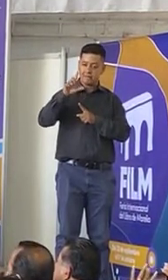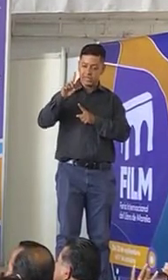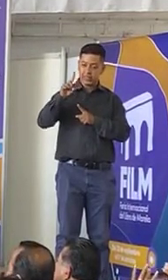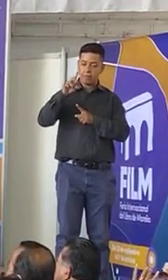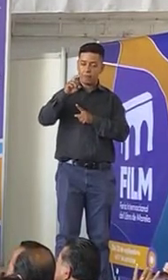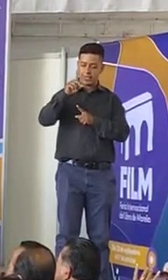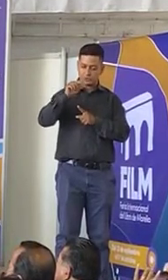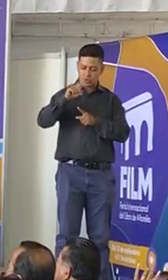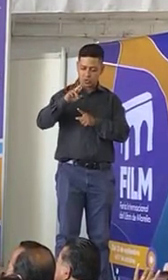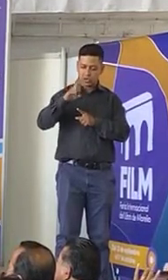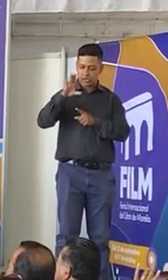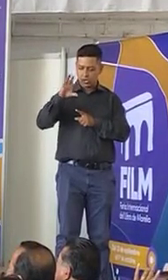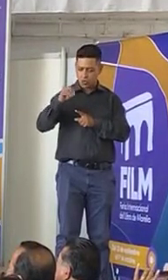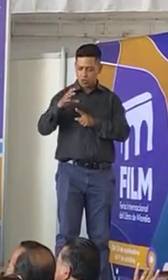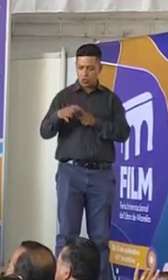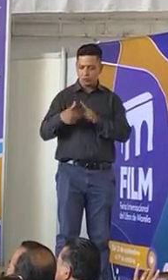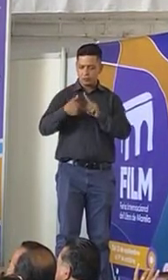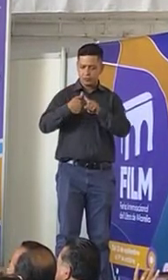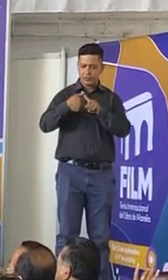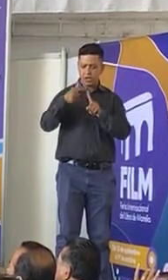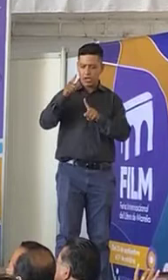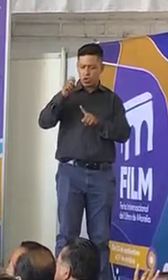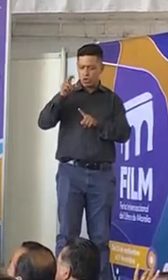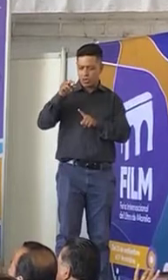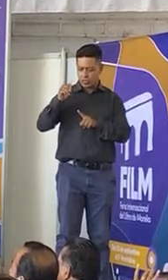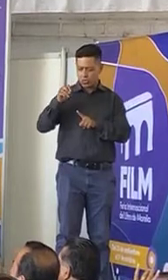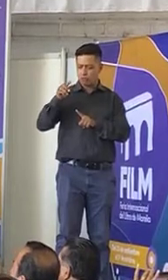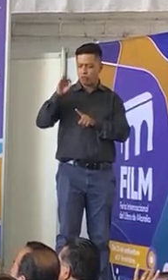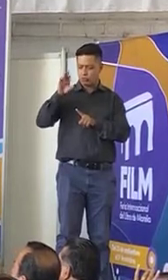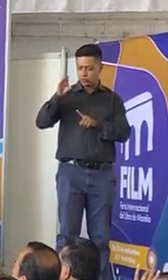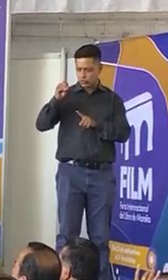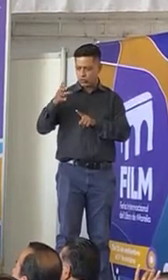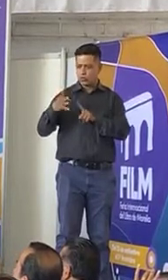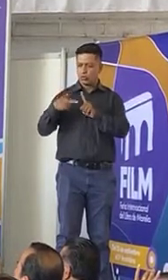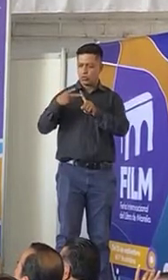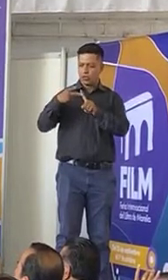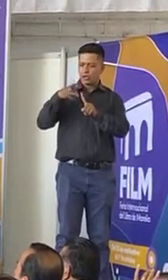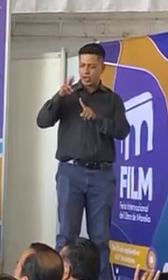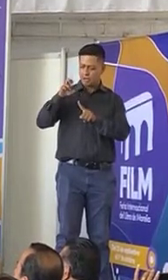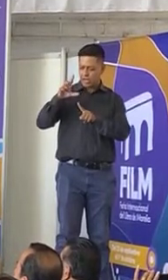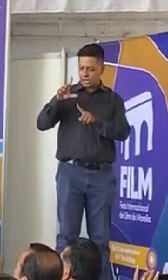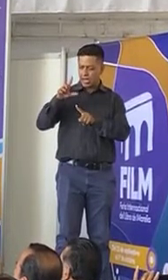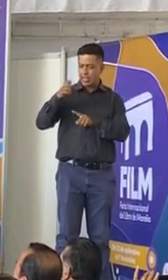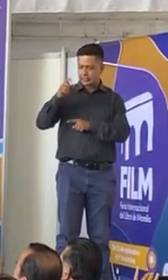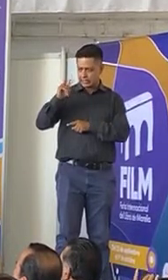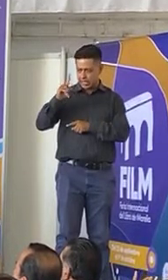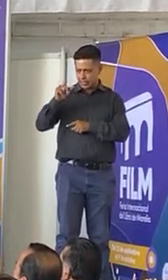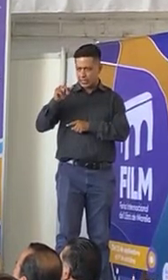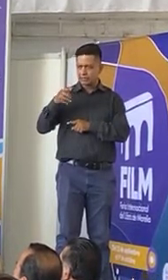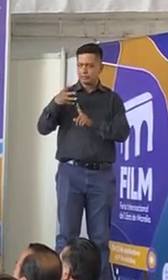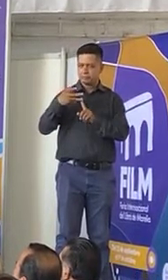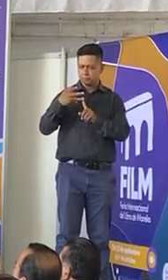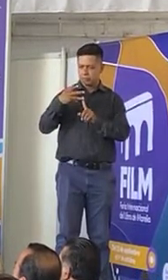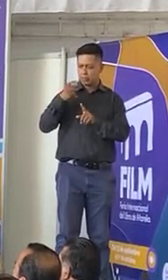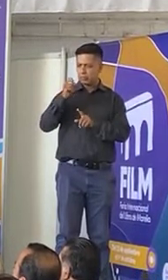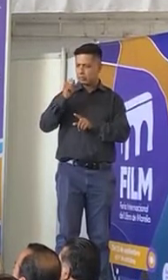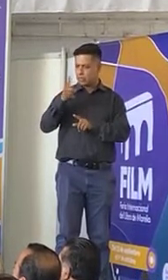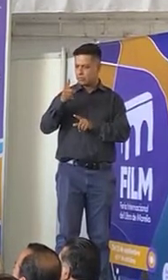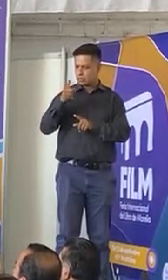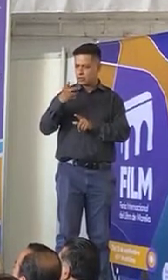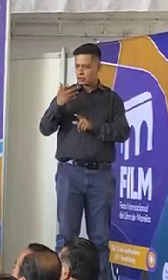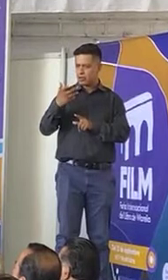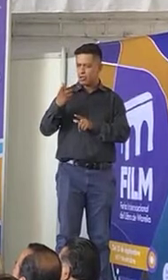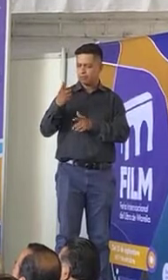Vico, Leonardo Curcio, Rafael Estrada Michel, y bueno, pues también resalto